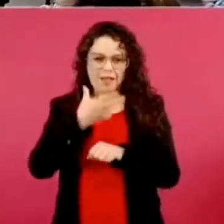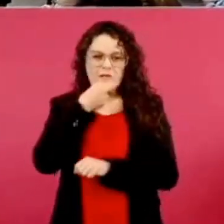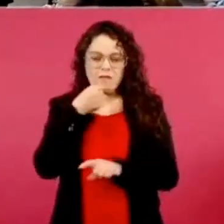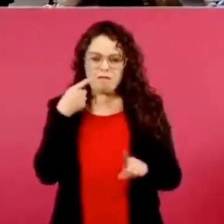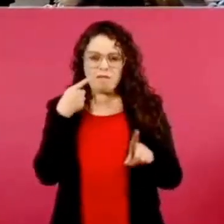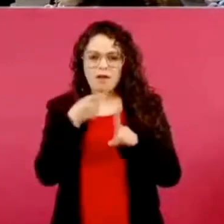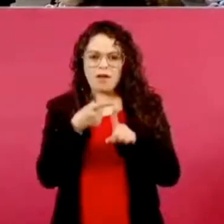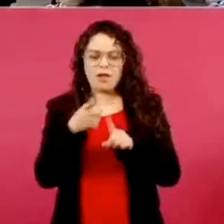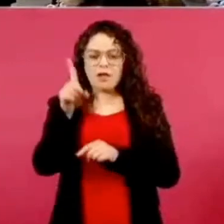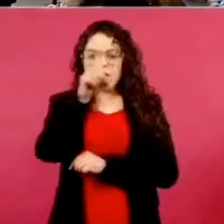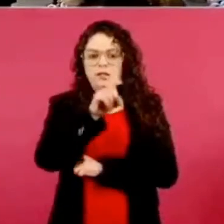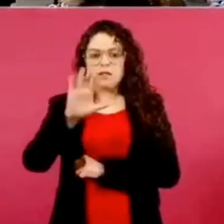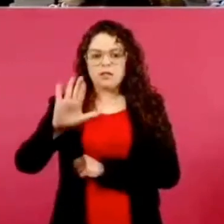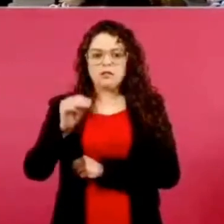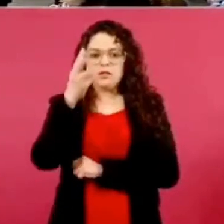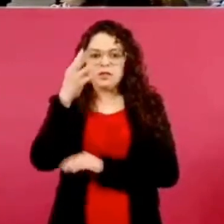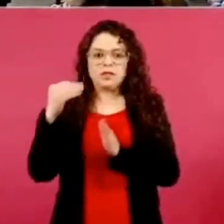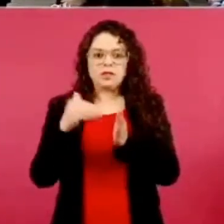de